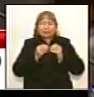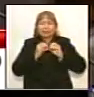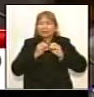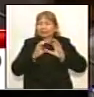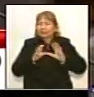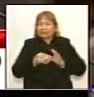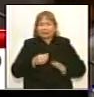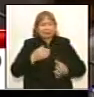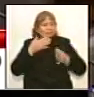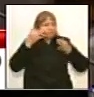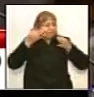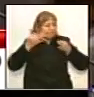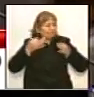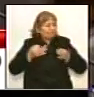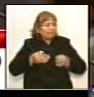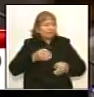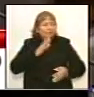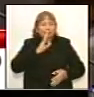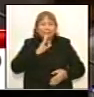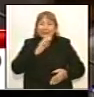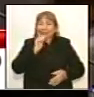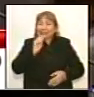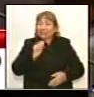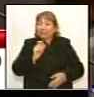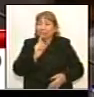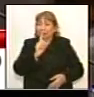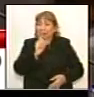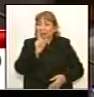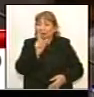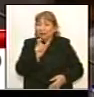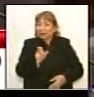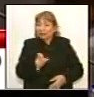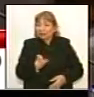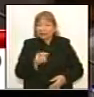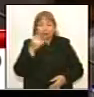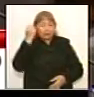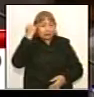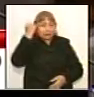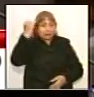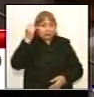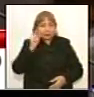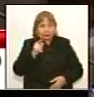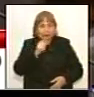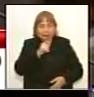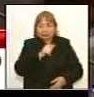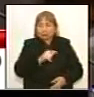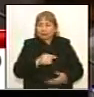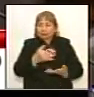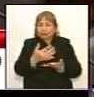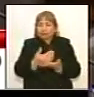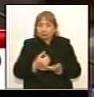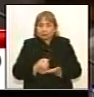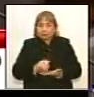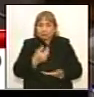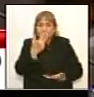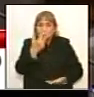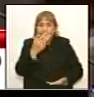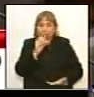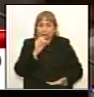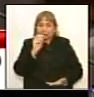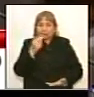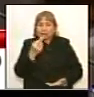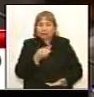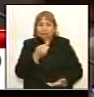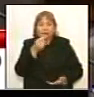muchísima firmeza, presidente? Si una persona, imaginemos usted, presidente, recibe 30.000 de una